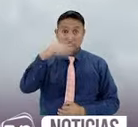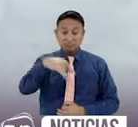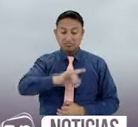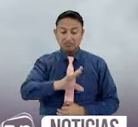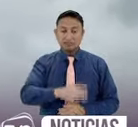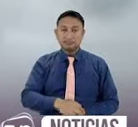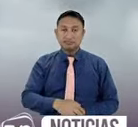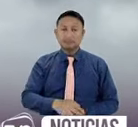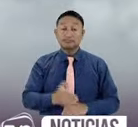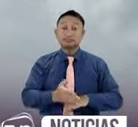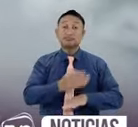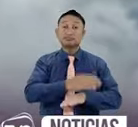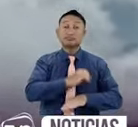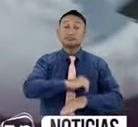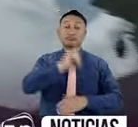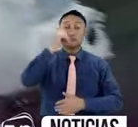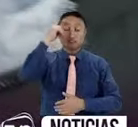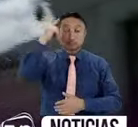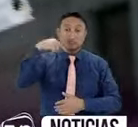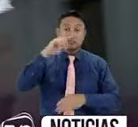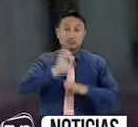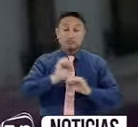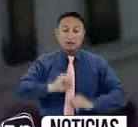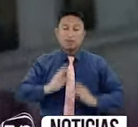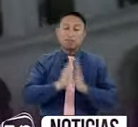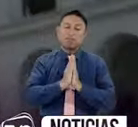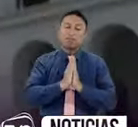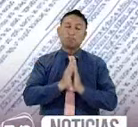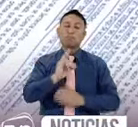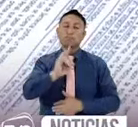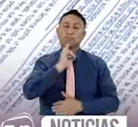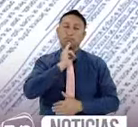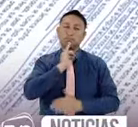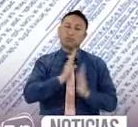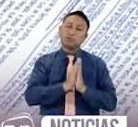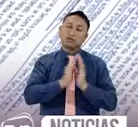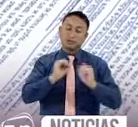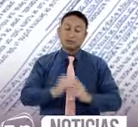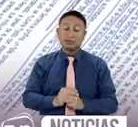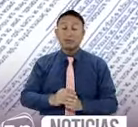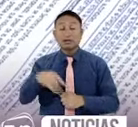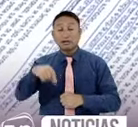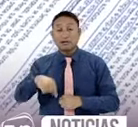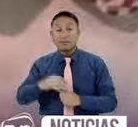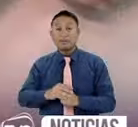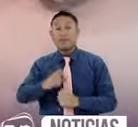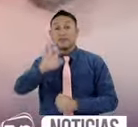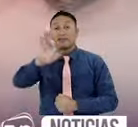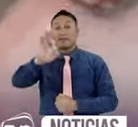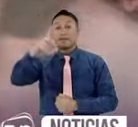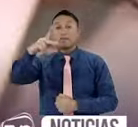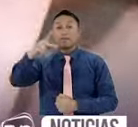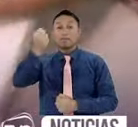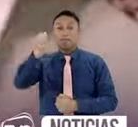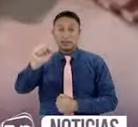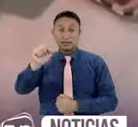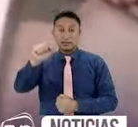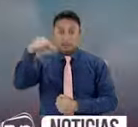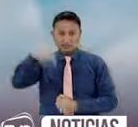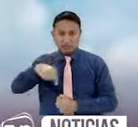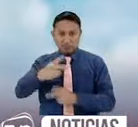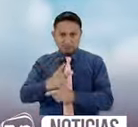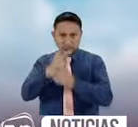noticia de que el gobierno ecuatoriano solicitó a los Estados Unidos el estatus de protección temporal más conocido como TPS para los